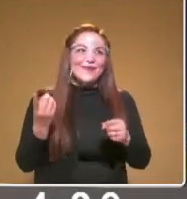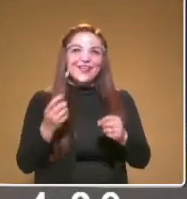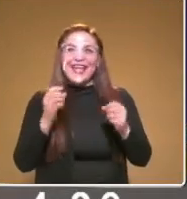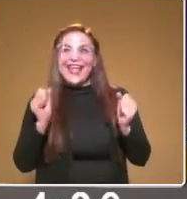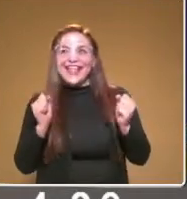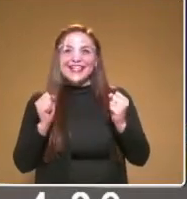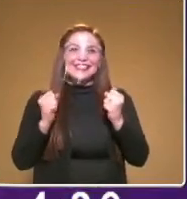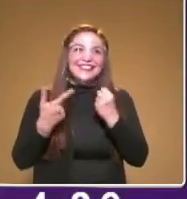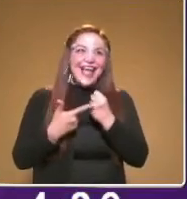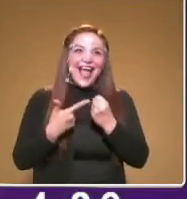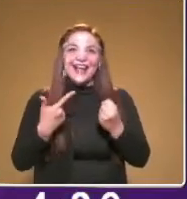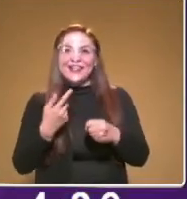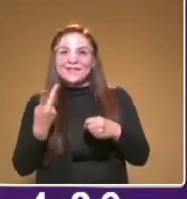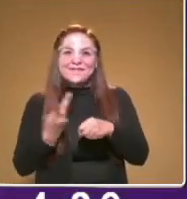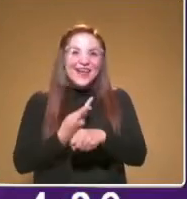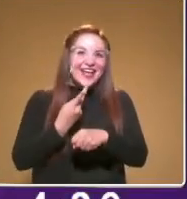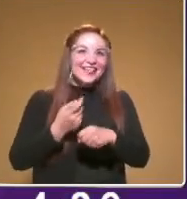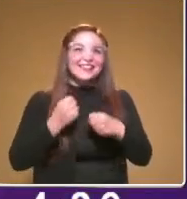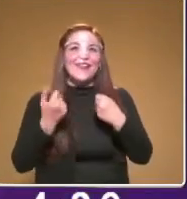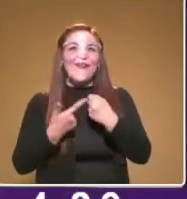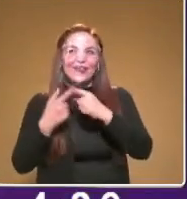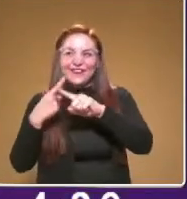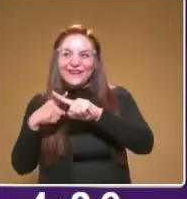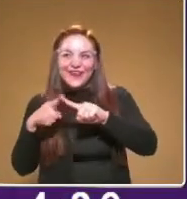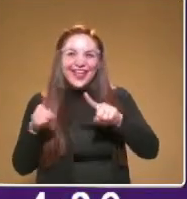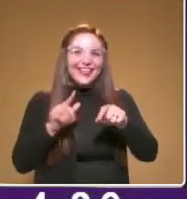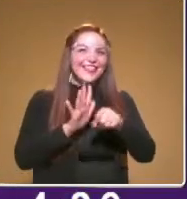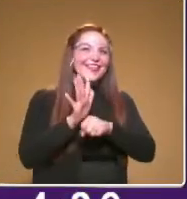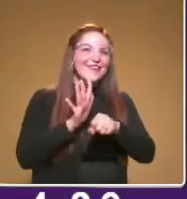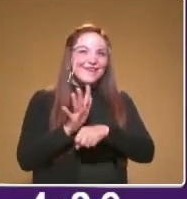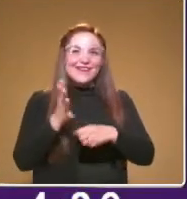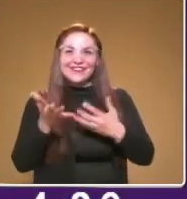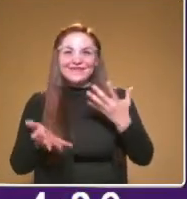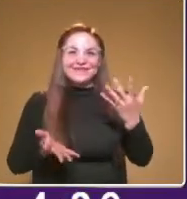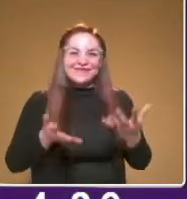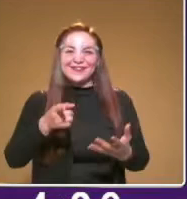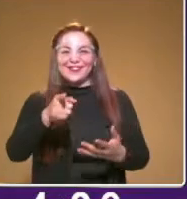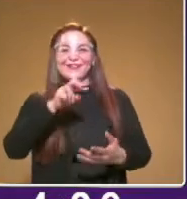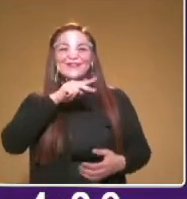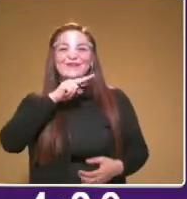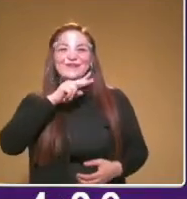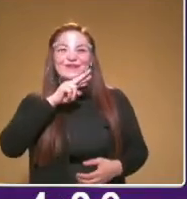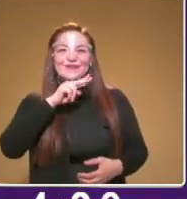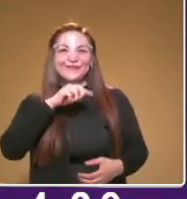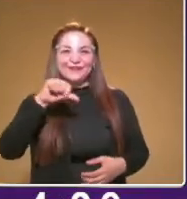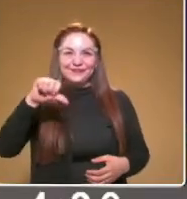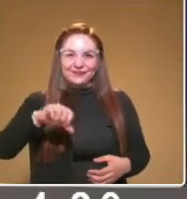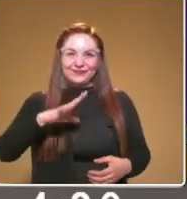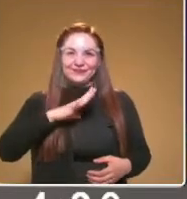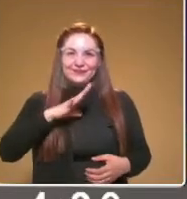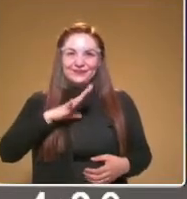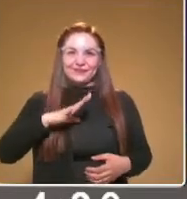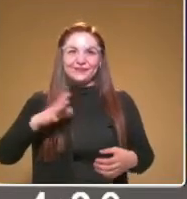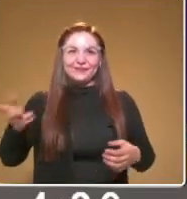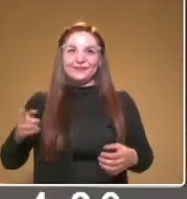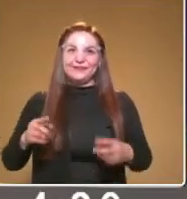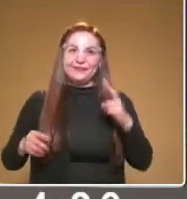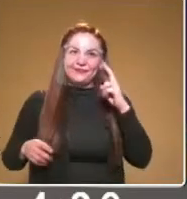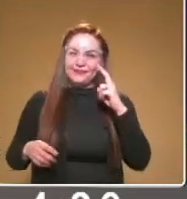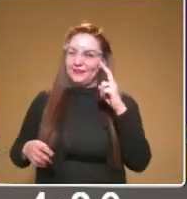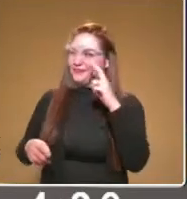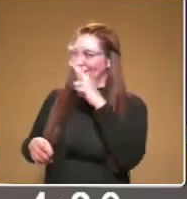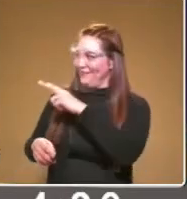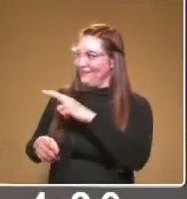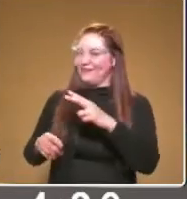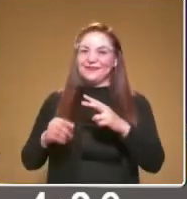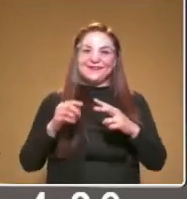tema? ¿Qué hace la diferencia o algo? Tú no te preocupes, porque si te habrás dado cuenta, aquí en el estudio tenemos a un personaje pues muy característico con